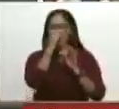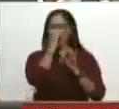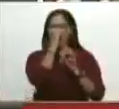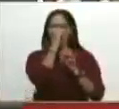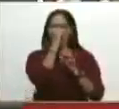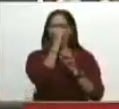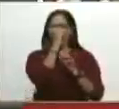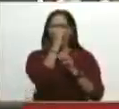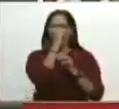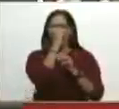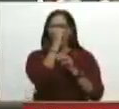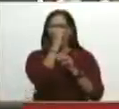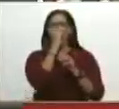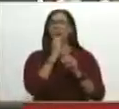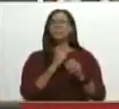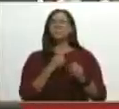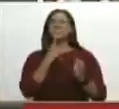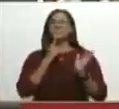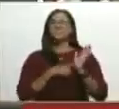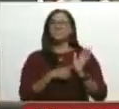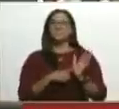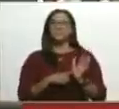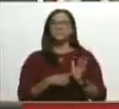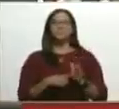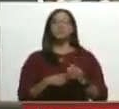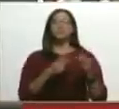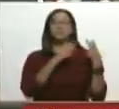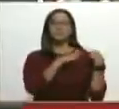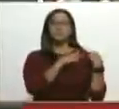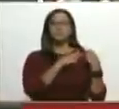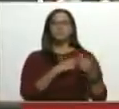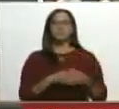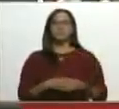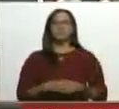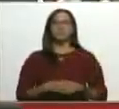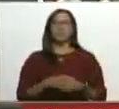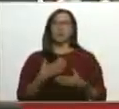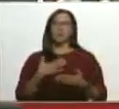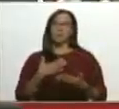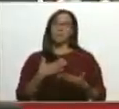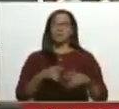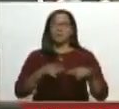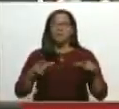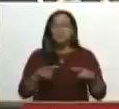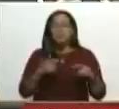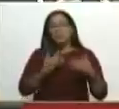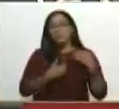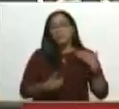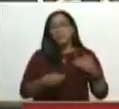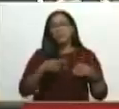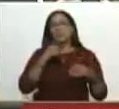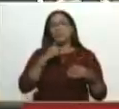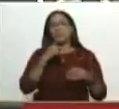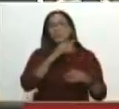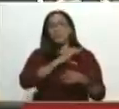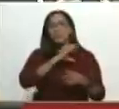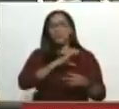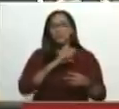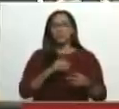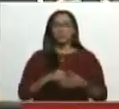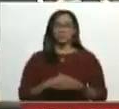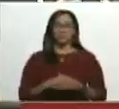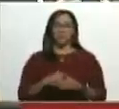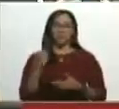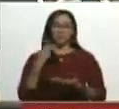manera de cumplir con la corresponsabilidad. Y en mi condición de presidente de la Comisión de Política Interior de la